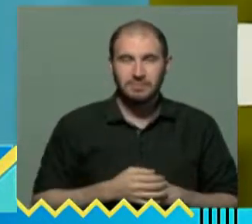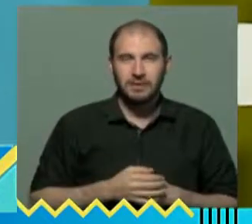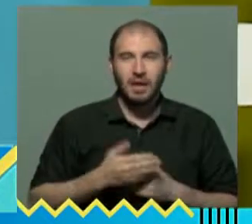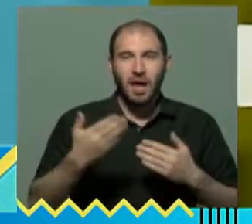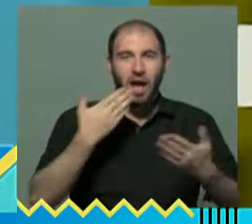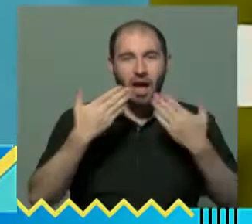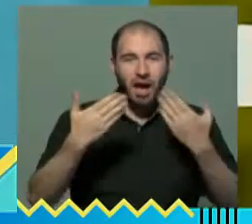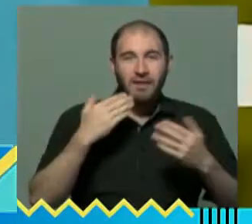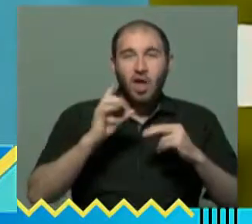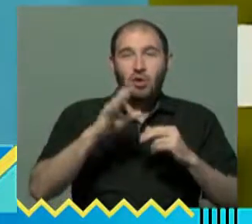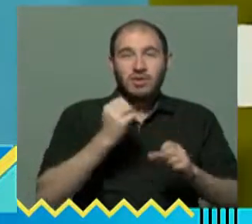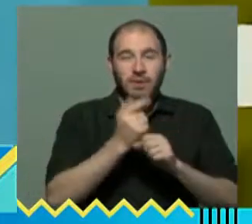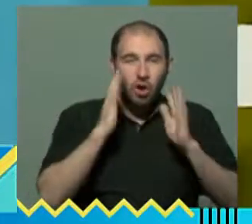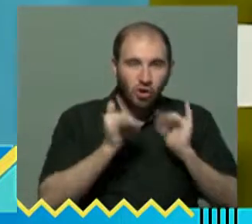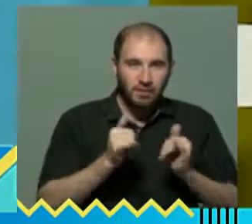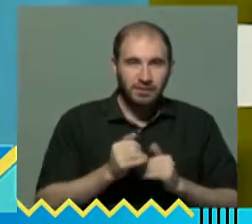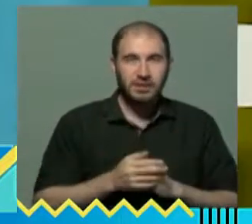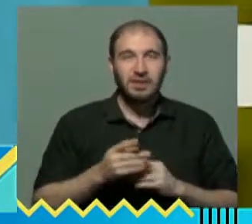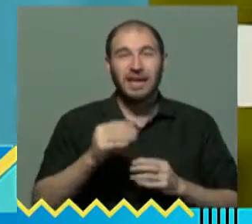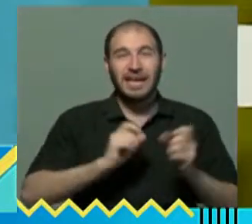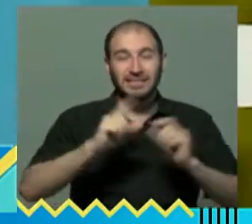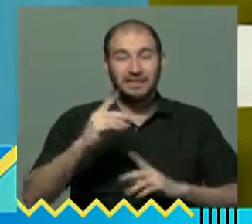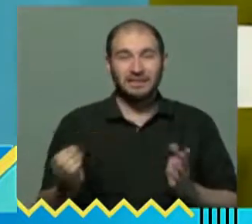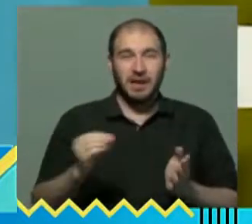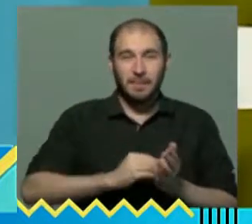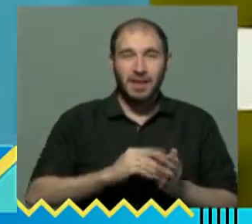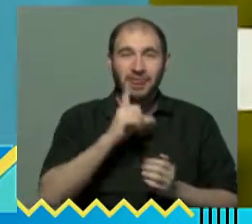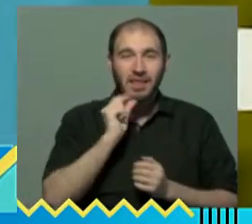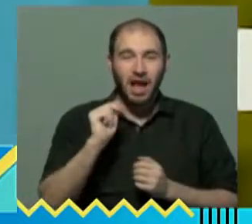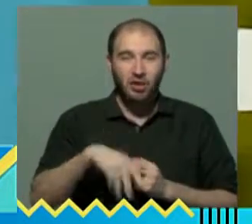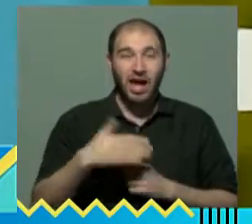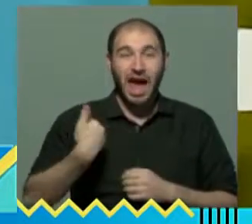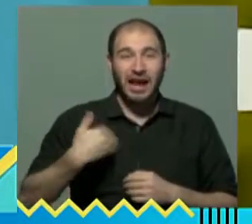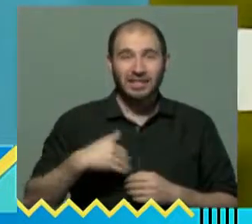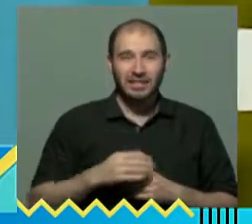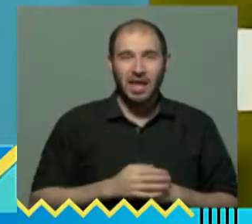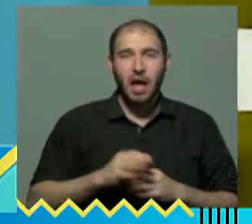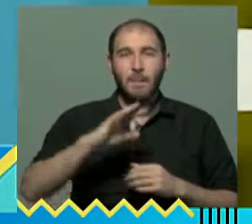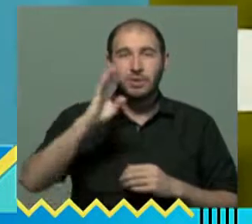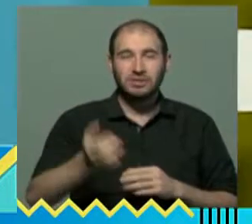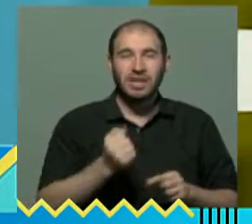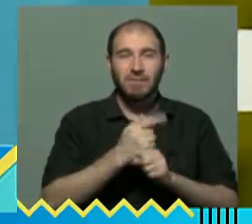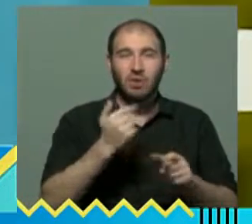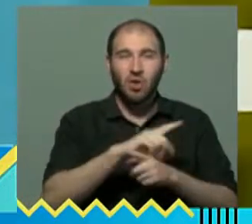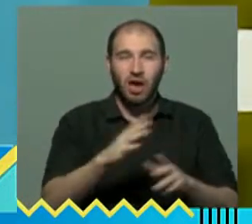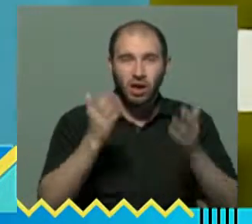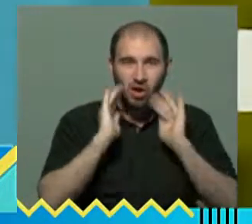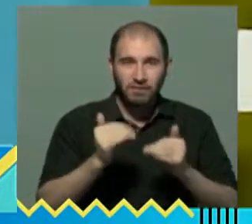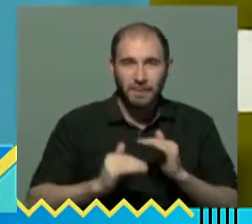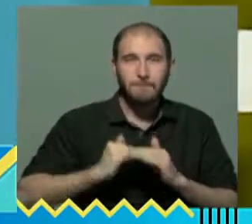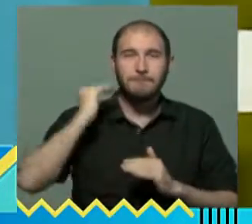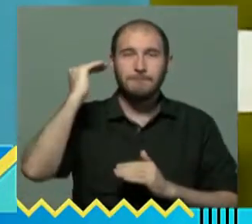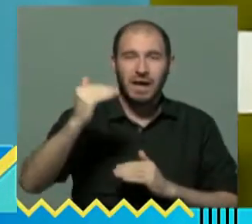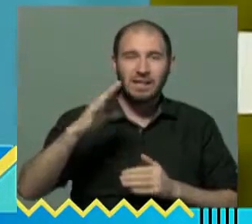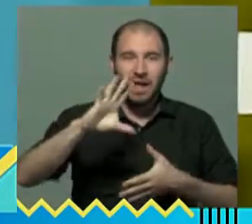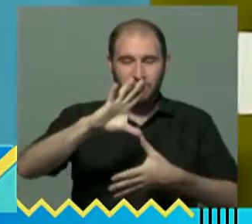y hablando no solo del empleo joven. Quiero sumar a las estadísticas del día de hoy que Argentina tiene la tasa de desempleo juvenil más alta